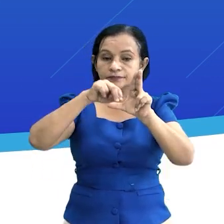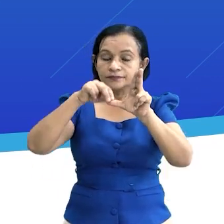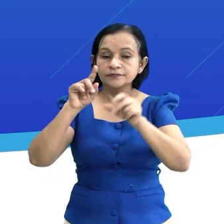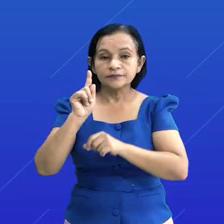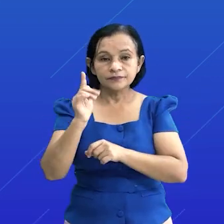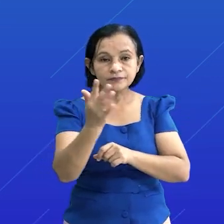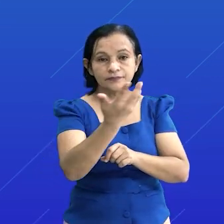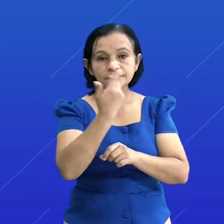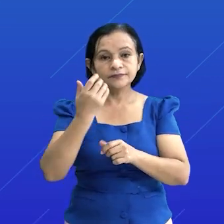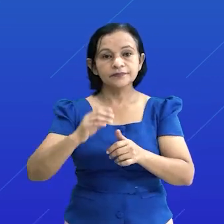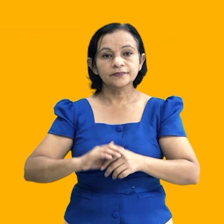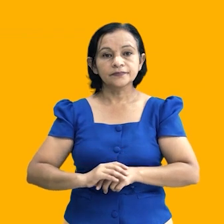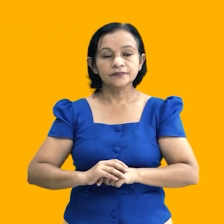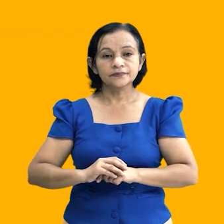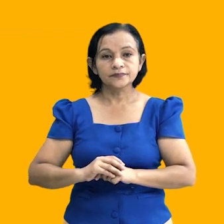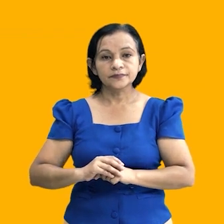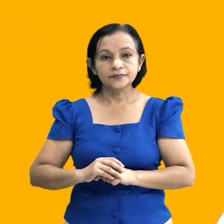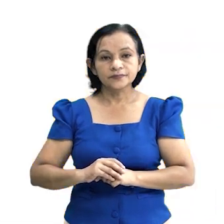SINAPRED somos todos.